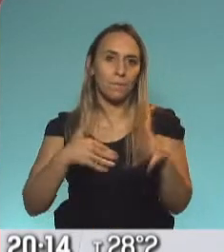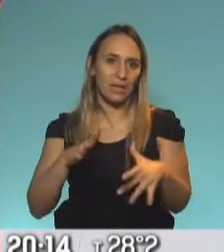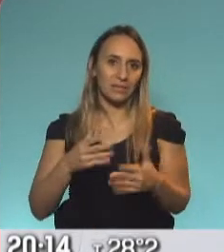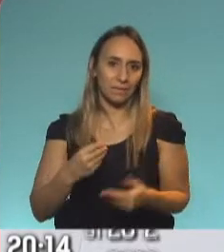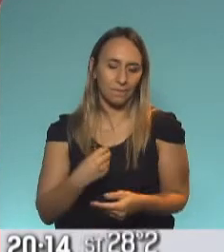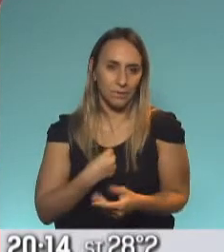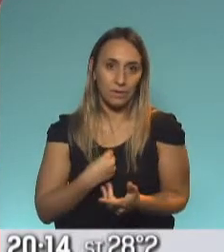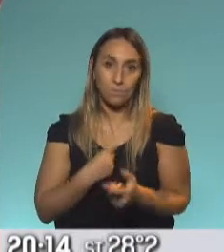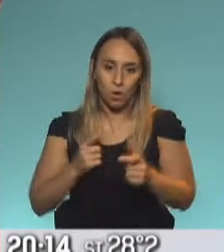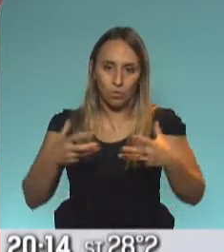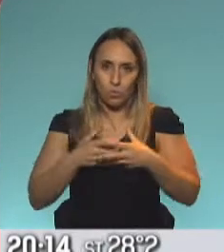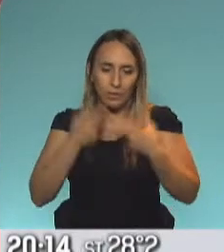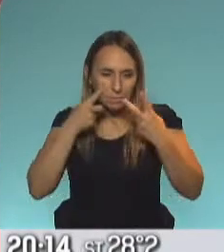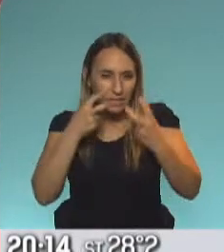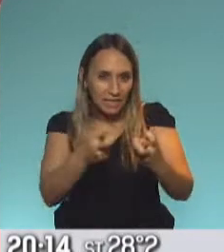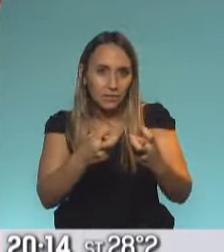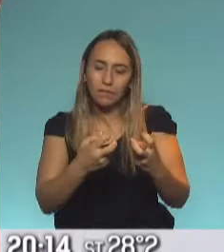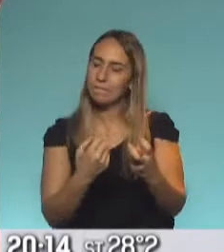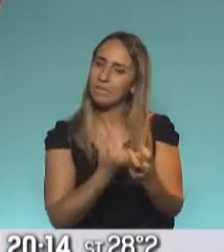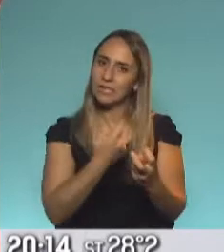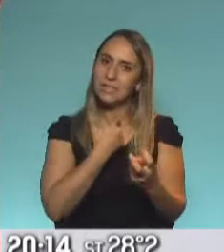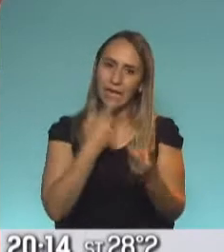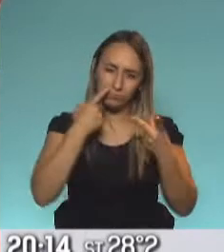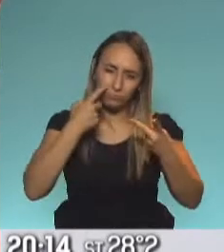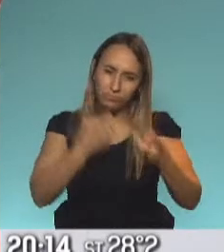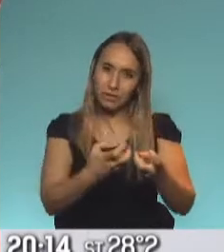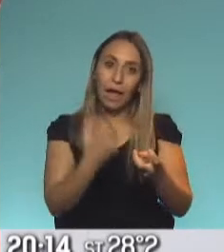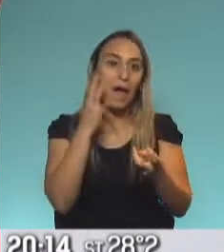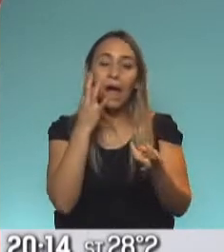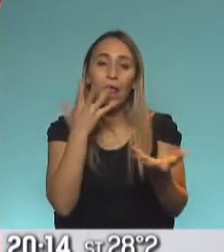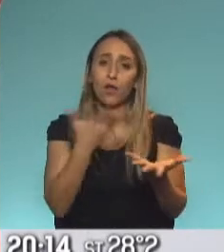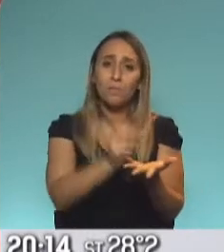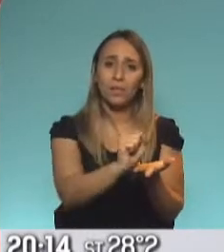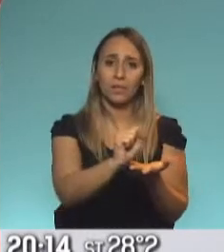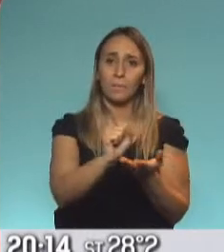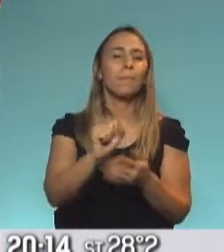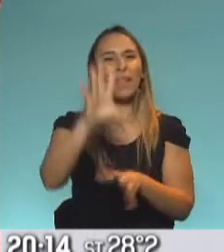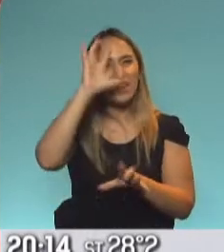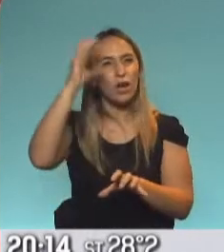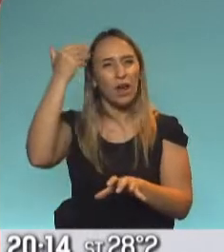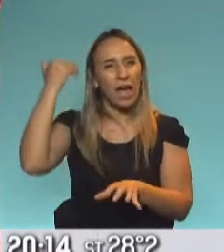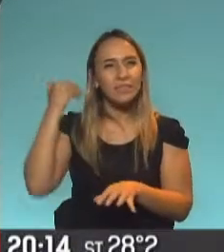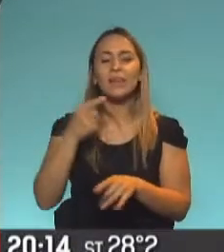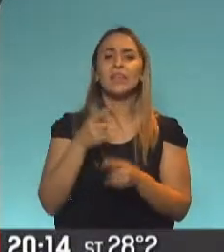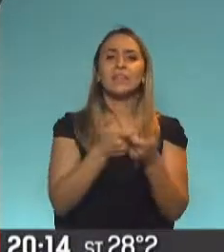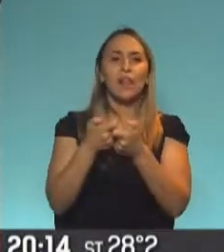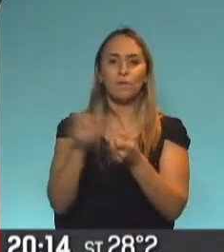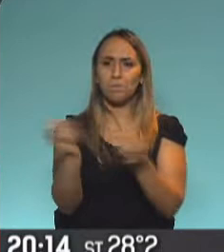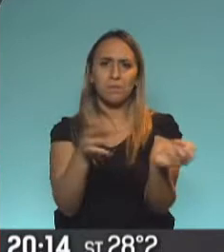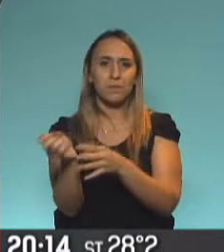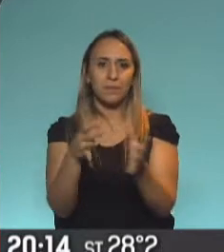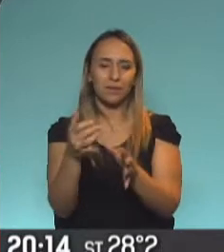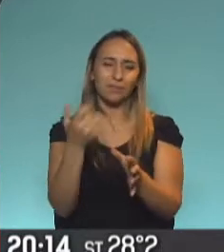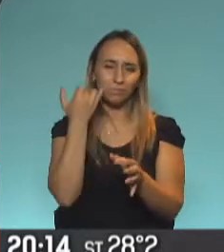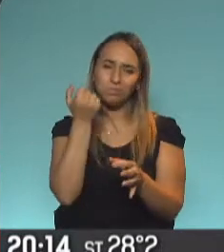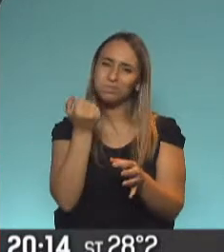genera a los investigadores respecto de encontrar algo. Pero además, recordás que en Cruz o en algo de los teléfonos ya se había encontrado alguna preocupación